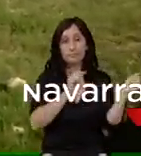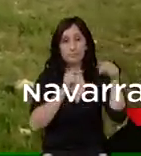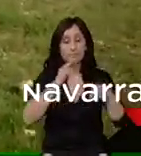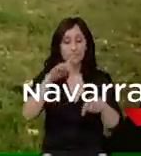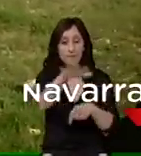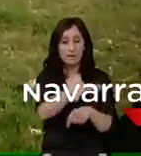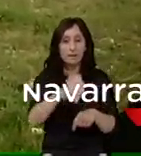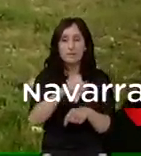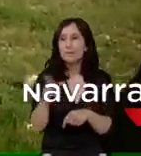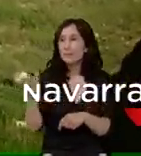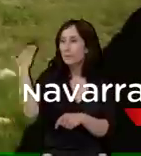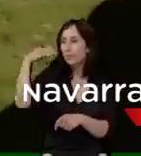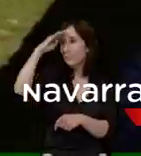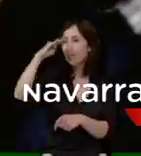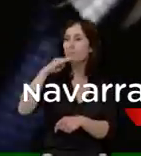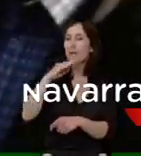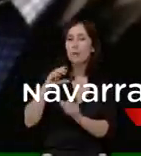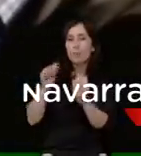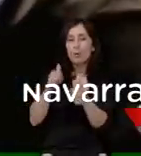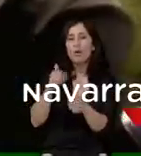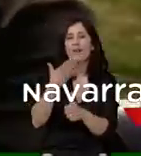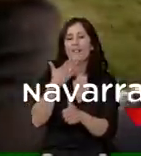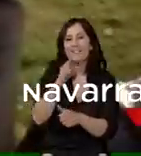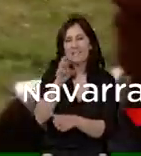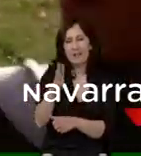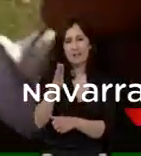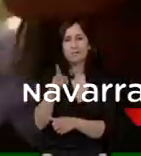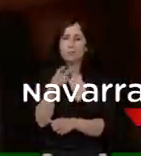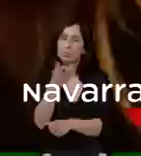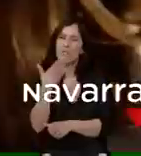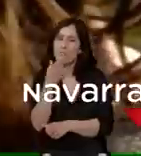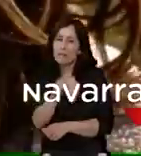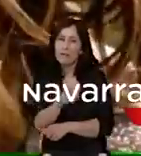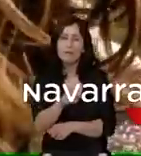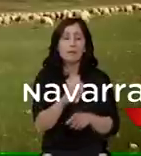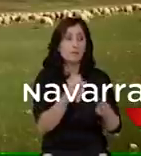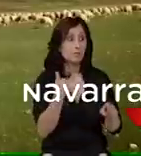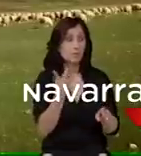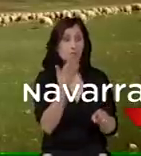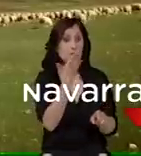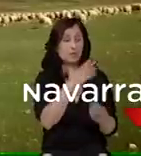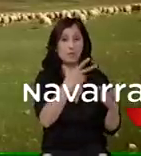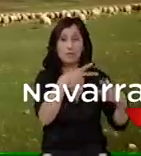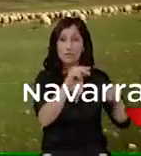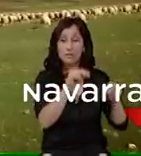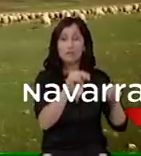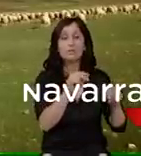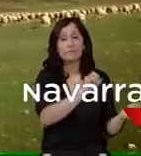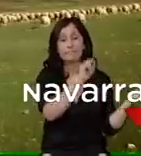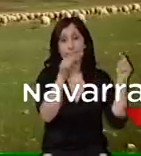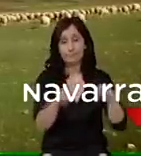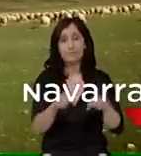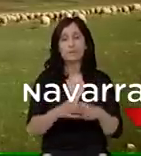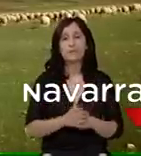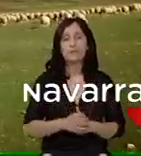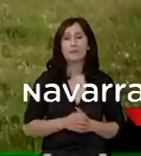campos, aquí en Las Bardenas. Tu padre empezó con 13 años. Me imagino que tú, a una edad parecida. Sí, yo en cuanto me sacaron de la escuela, en cuanto termine la escuela, poma, seguido vine